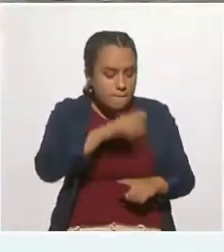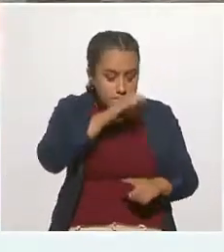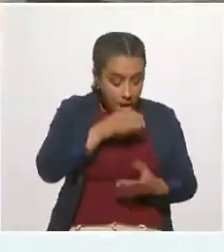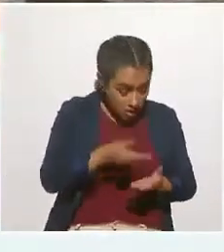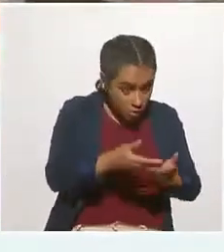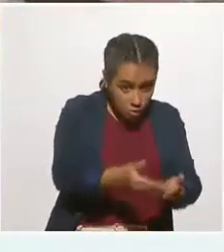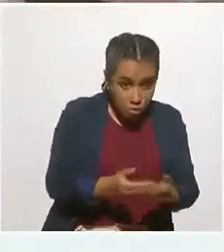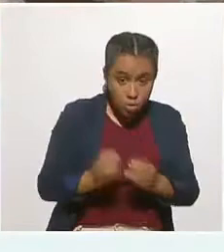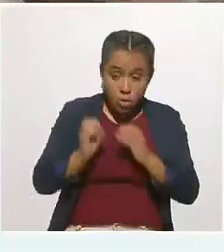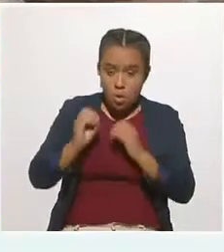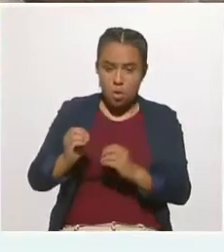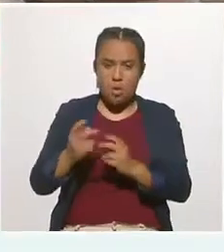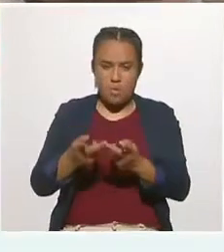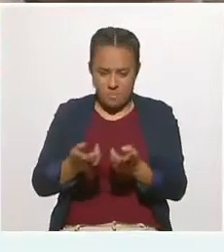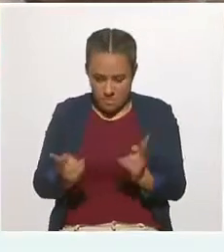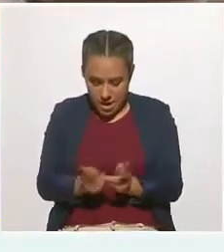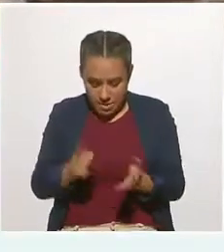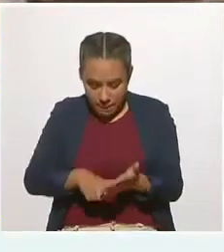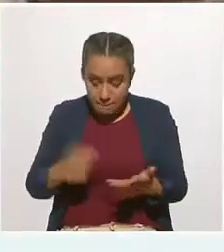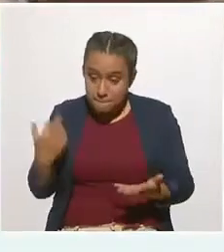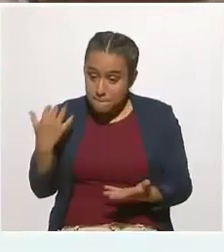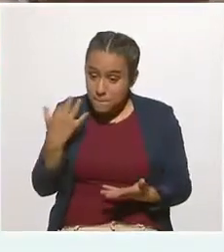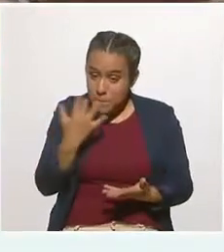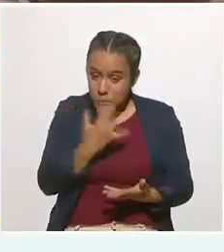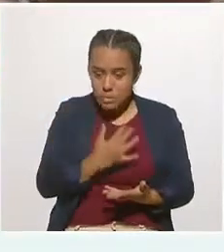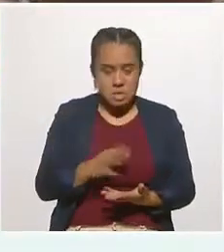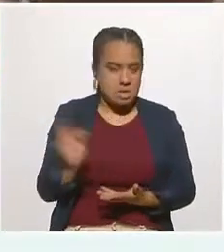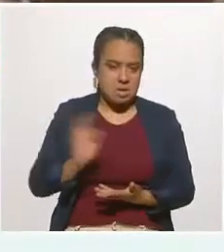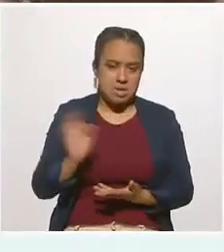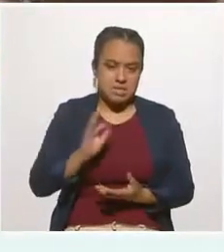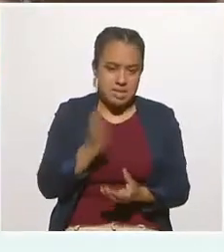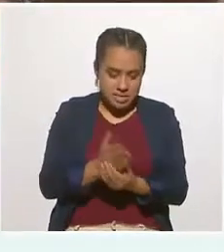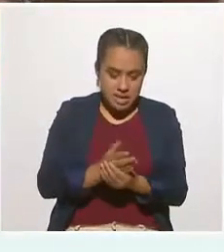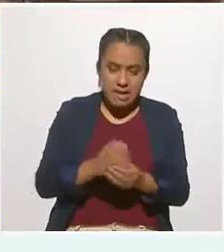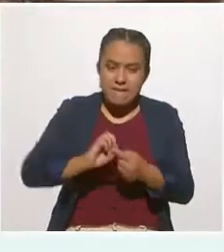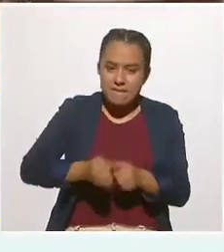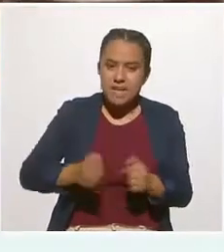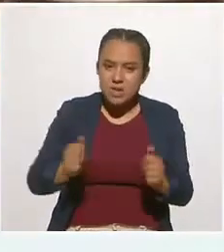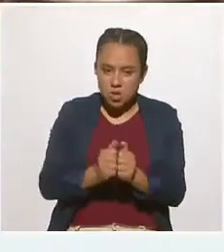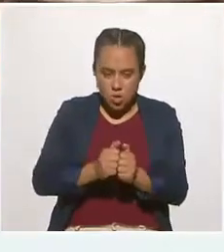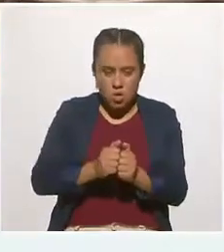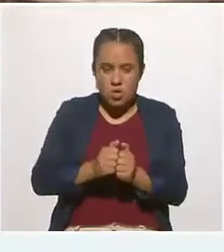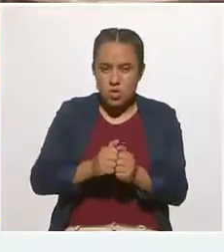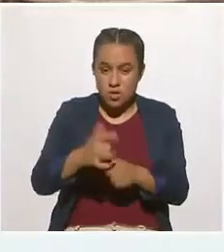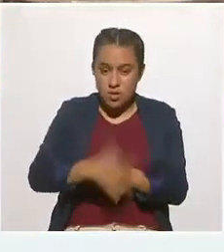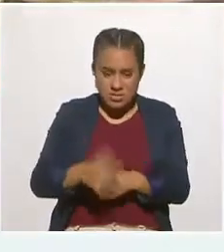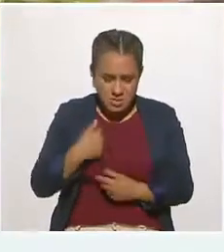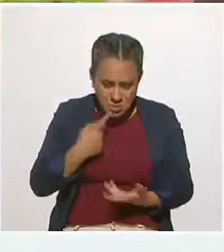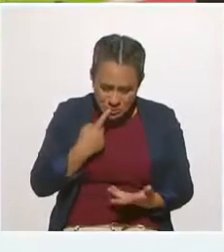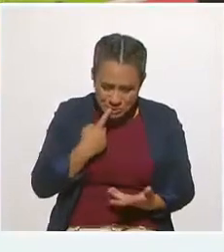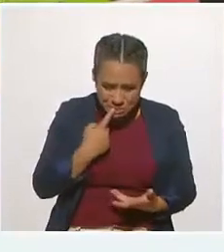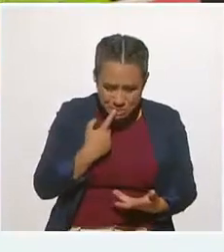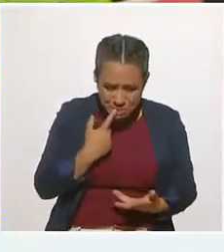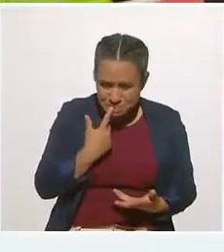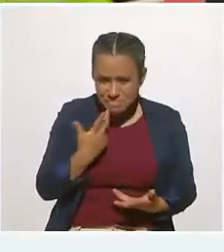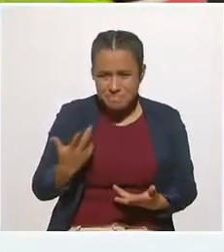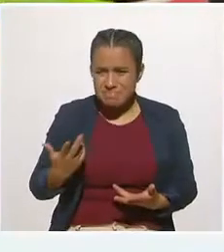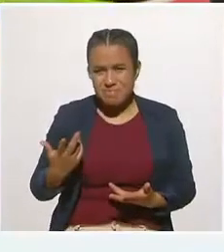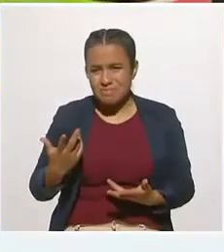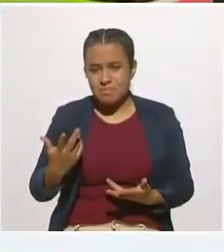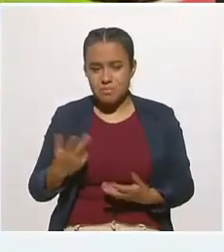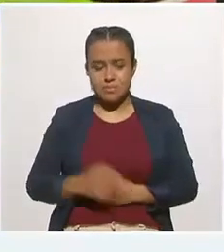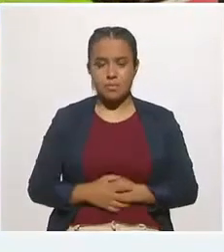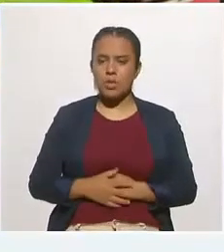plato delicioso, no sé, un taco de frijoles con queso, pues no me vas a ver, ¿no? ¿Por qué son tan dañinos los